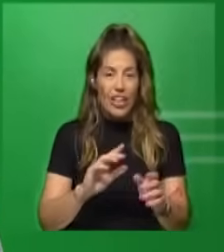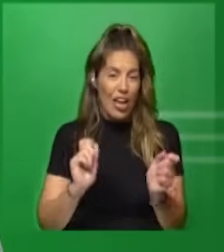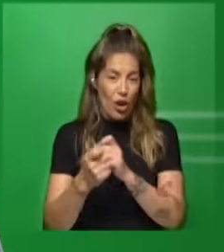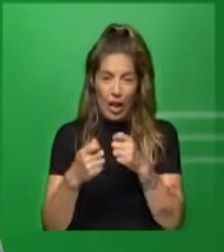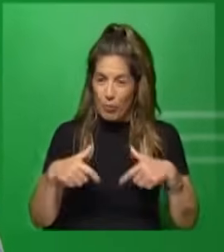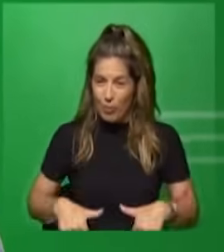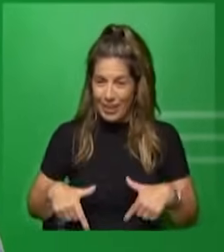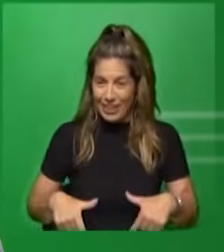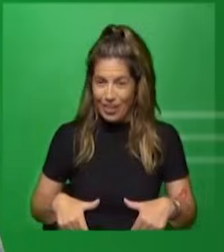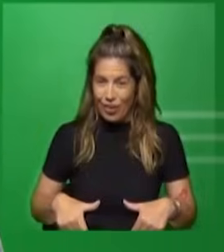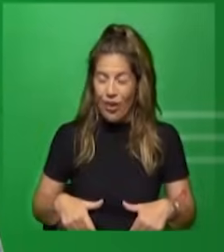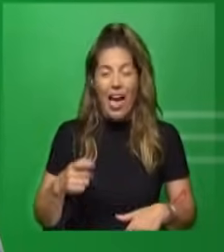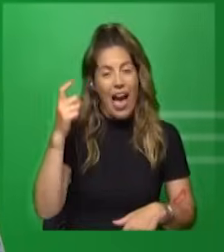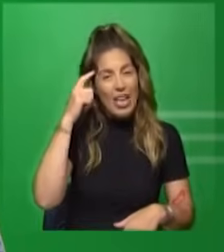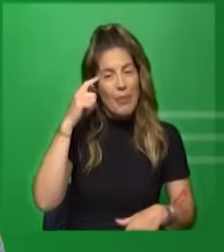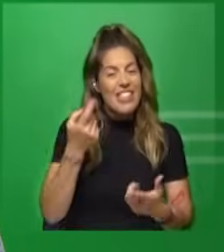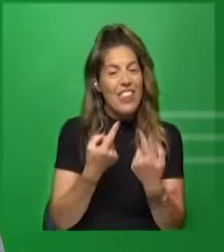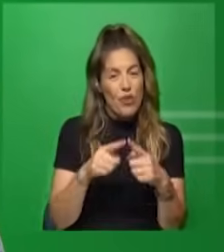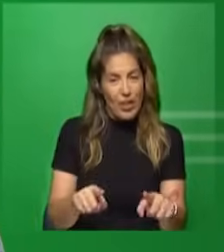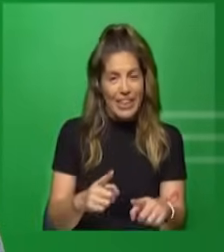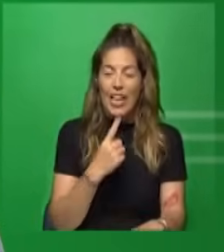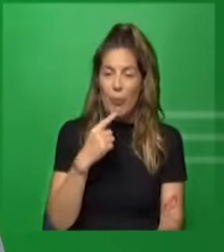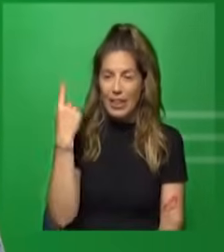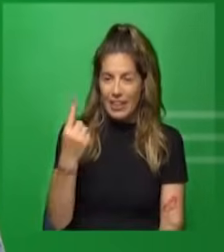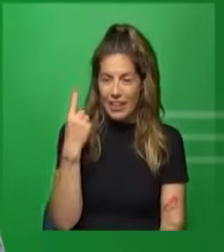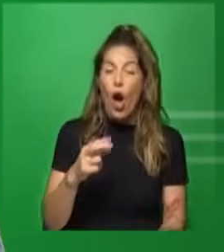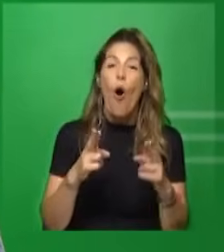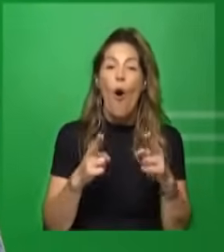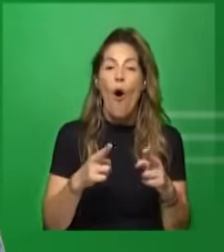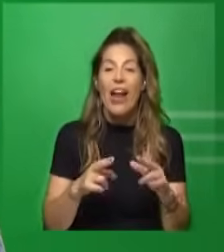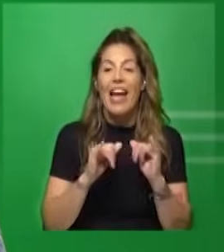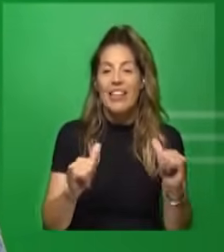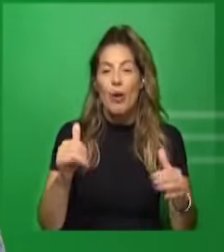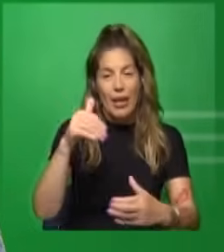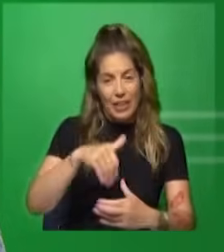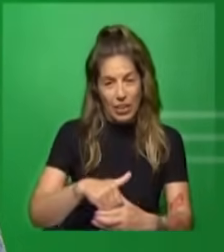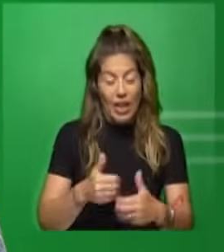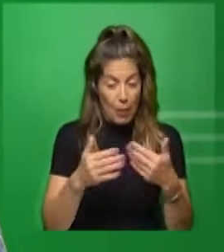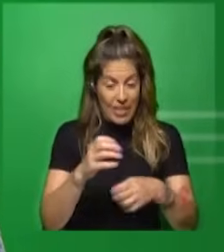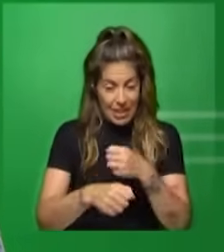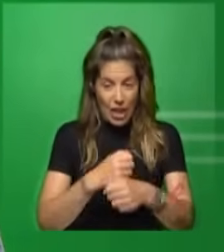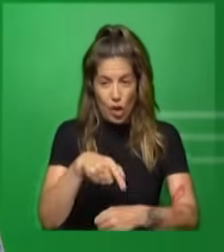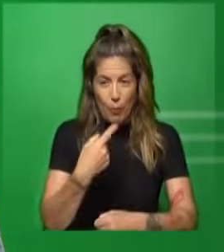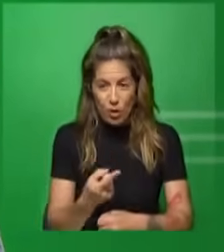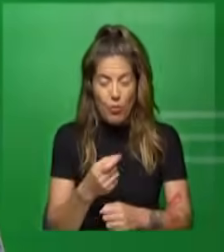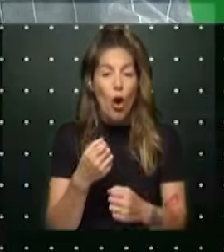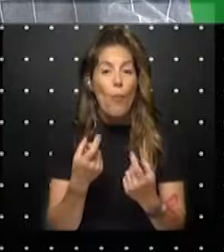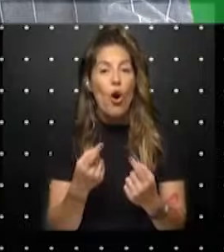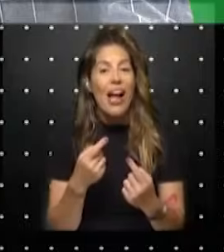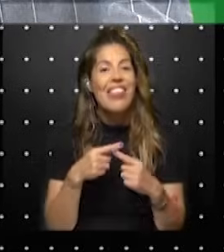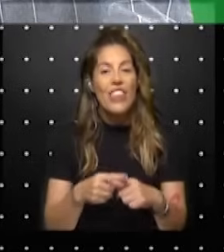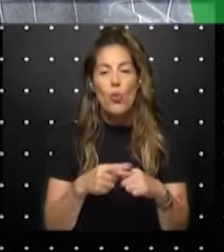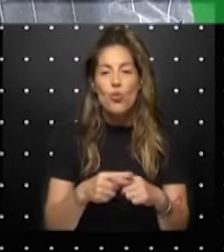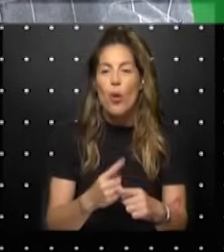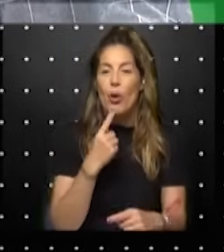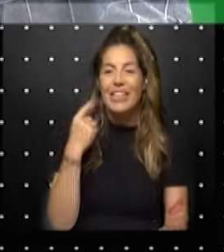ministro. Hay que pensar de otra manera la política exterior. Ojalá esta campaña electoral que comienza el año que viene ponga la discusión de la